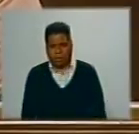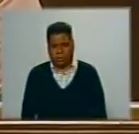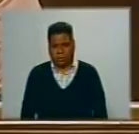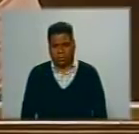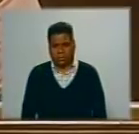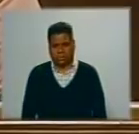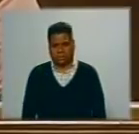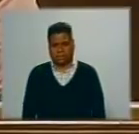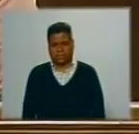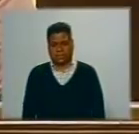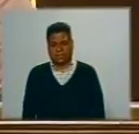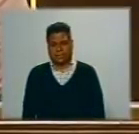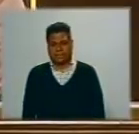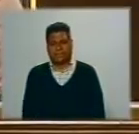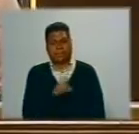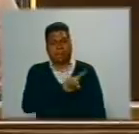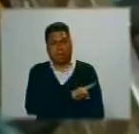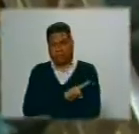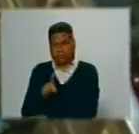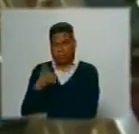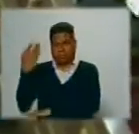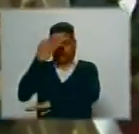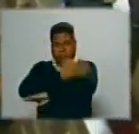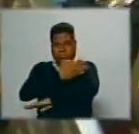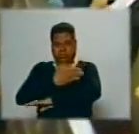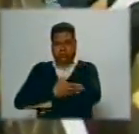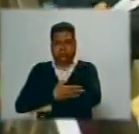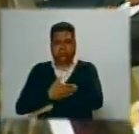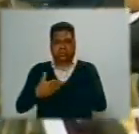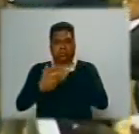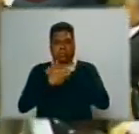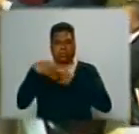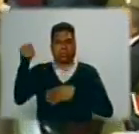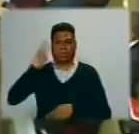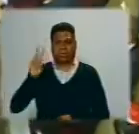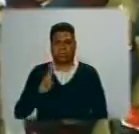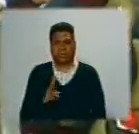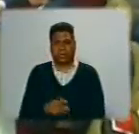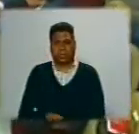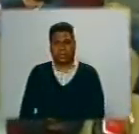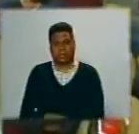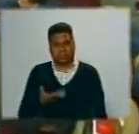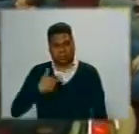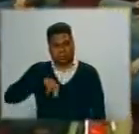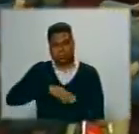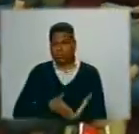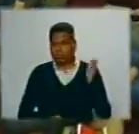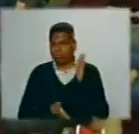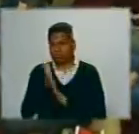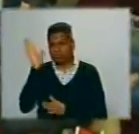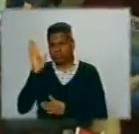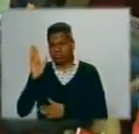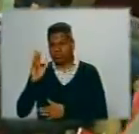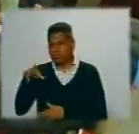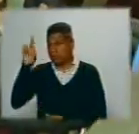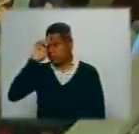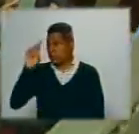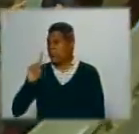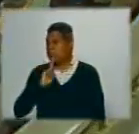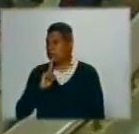llamadas pretendidas sanciones contra Venezuela. Y fuimos a República Dominicana con nuestro lápiz a